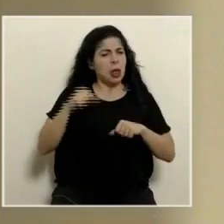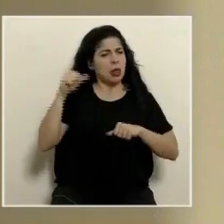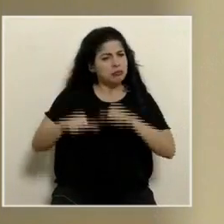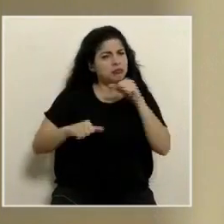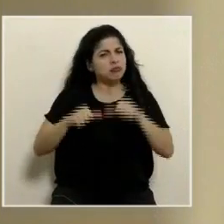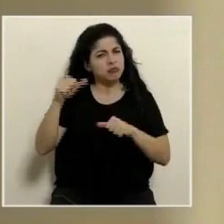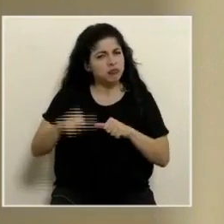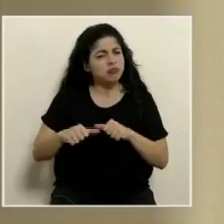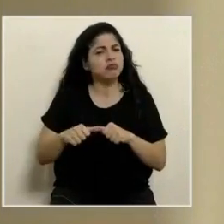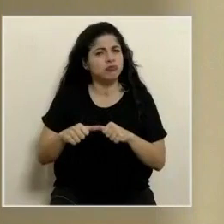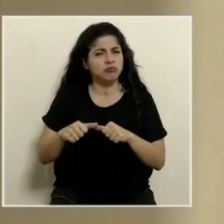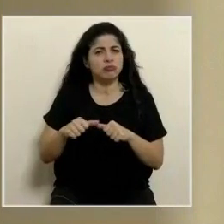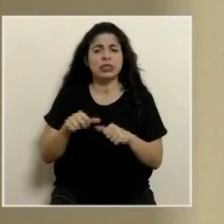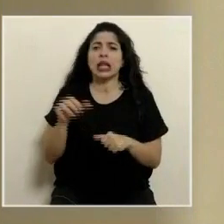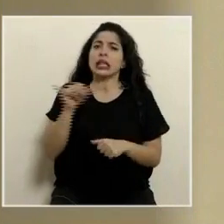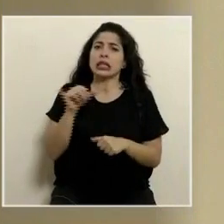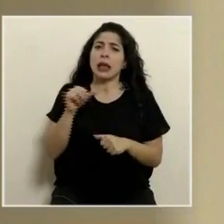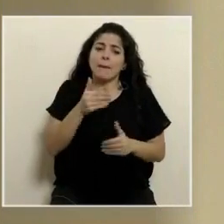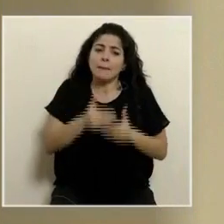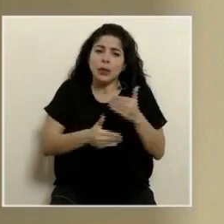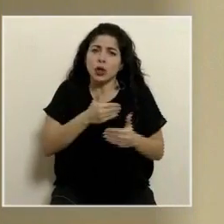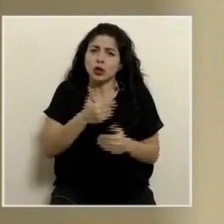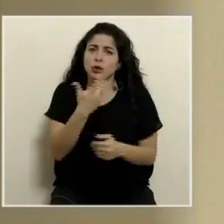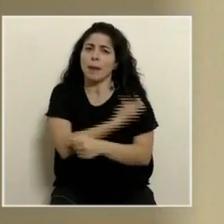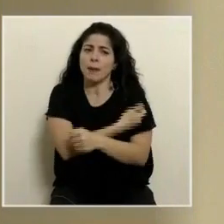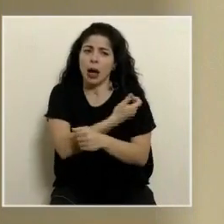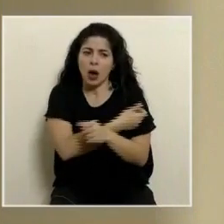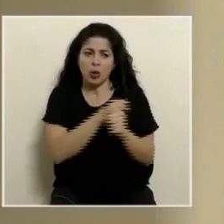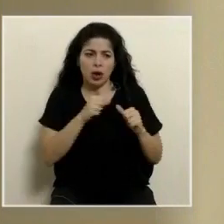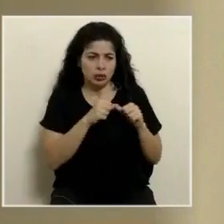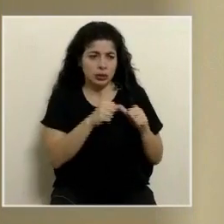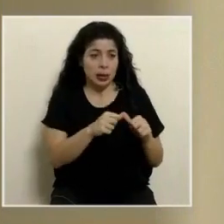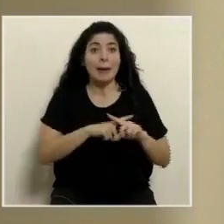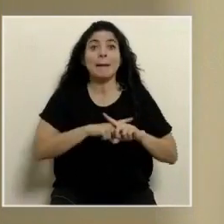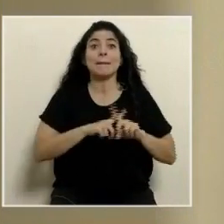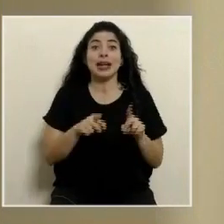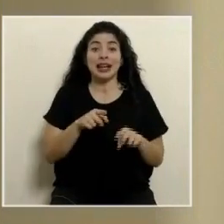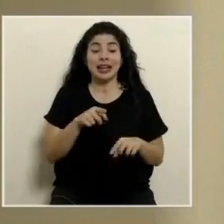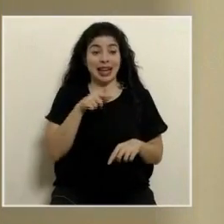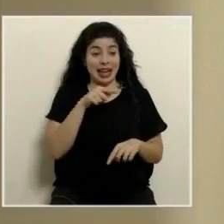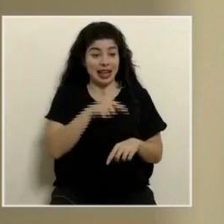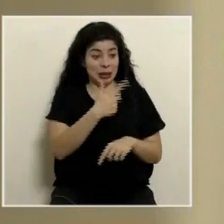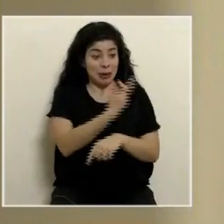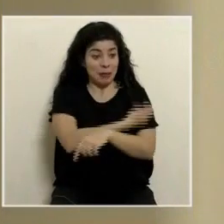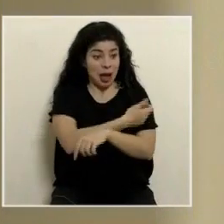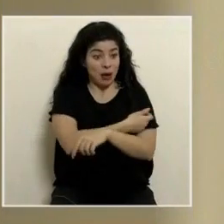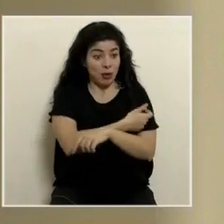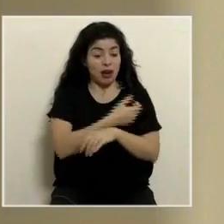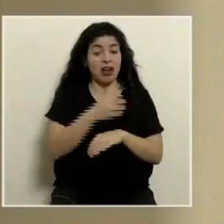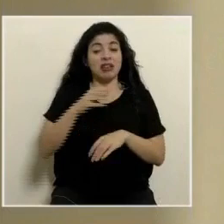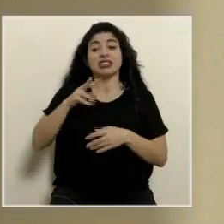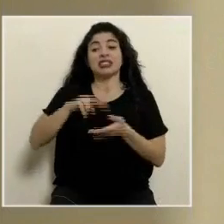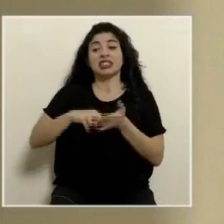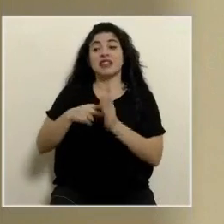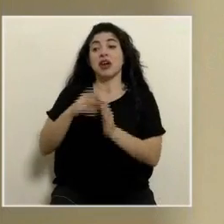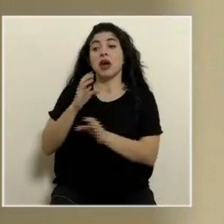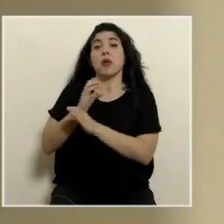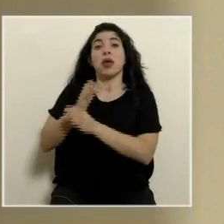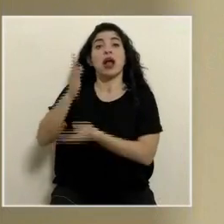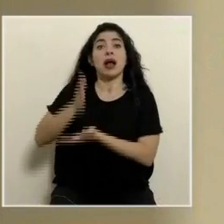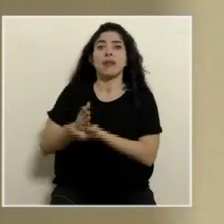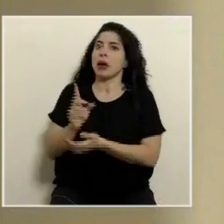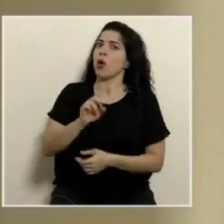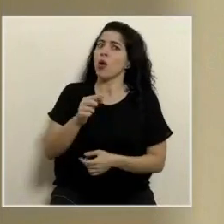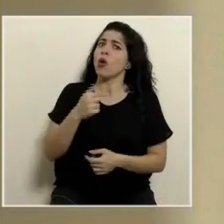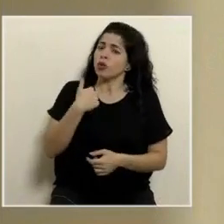adelante, así como con el proceso de vacunación. Pero eso no sustituye que tengamos que cuidarnos. Yo creo